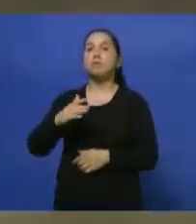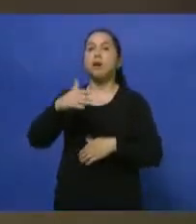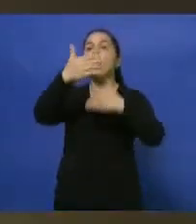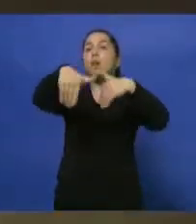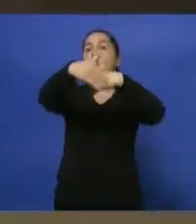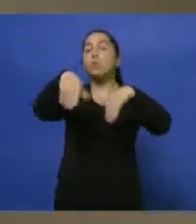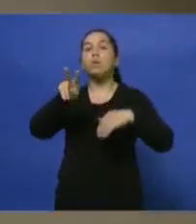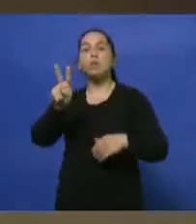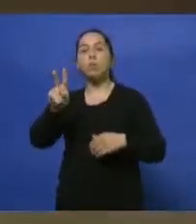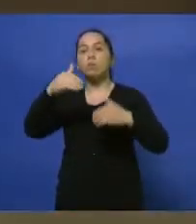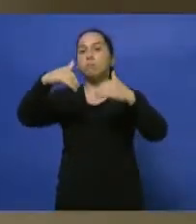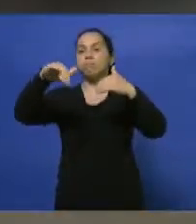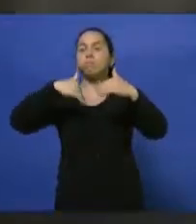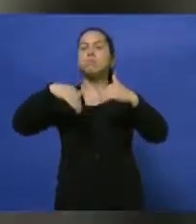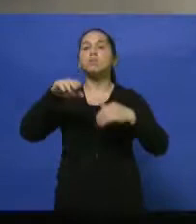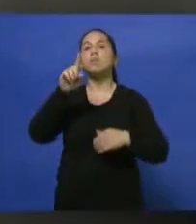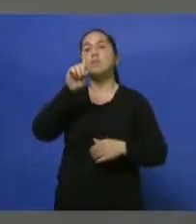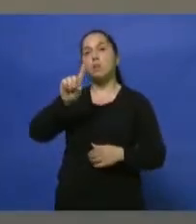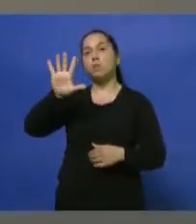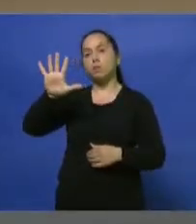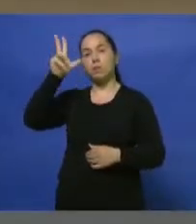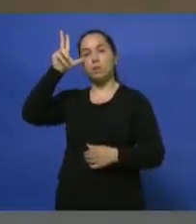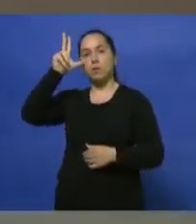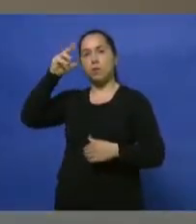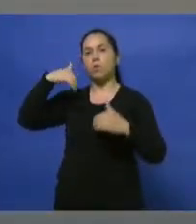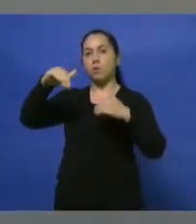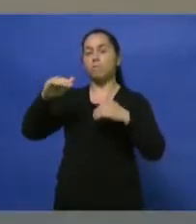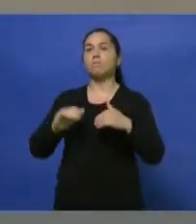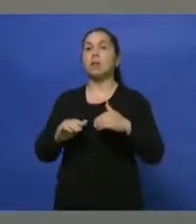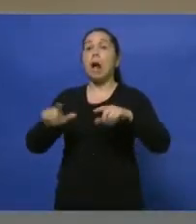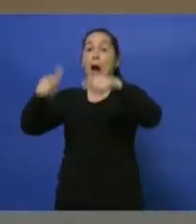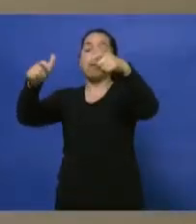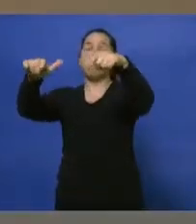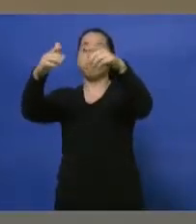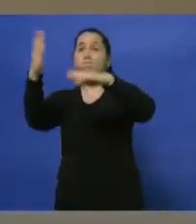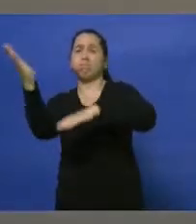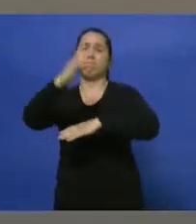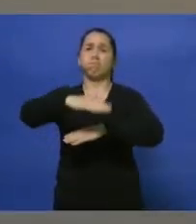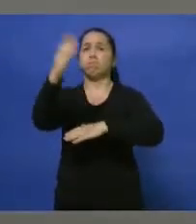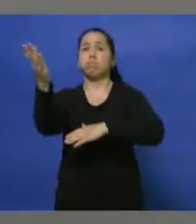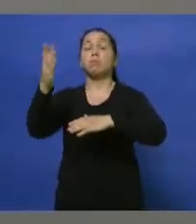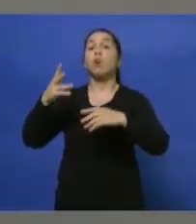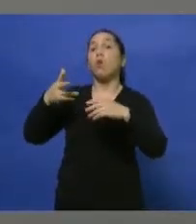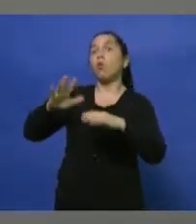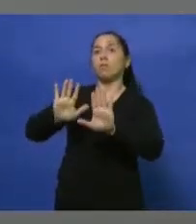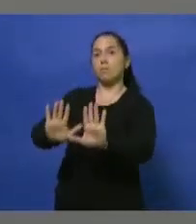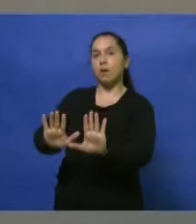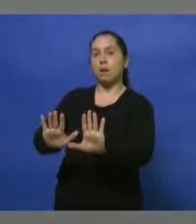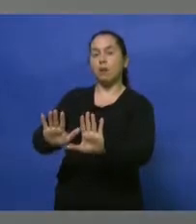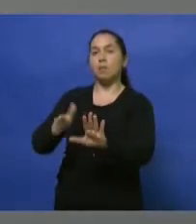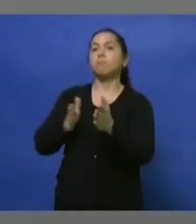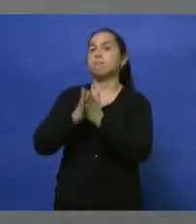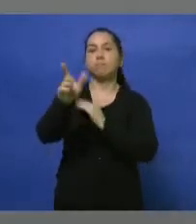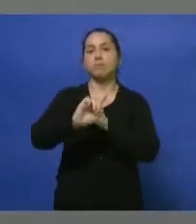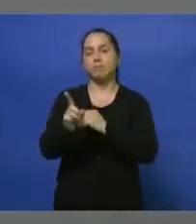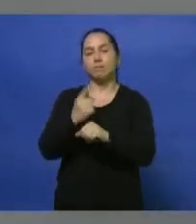2 y 158. De hecho, hubo que cortar la arteria para sacar los árboles. Defensa Civil de Villa María avisó sobre la